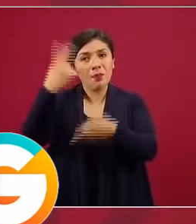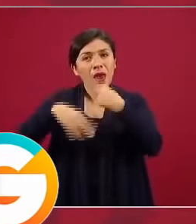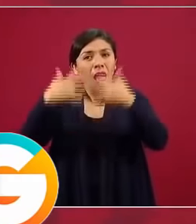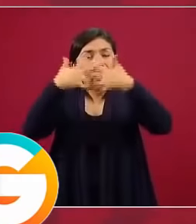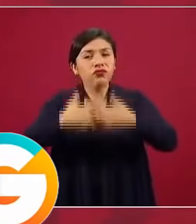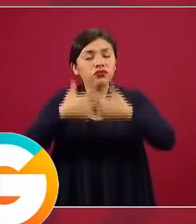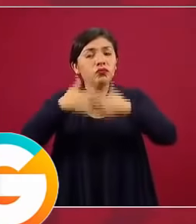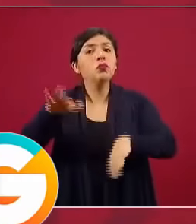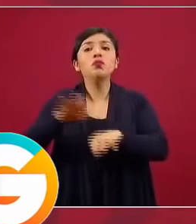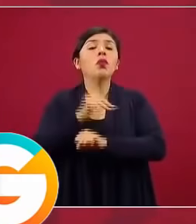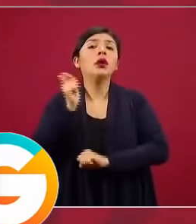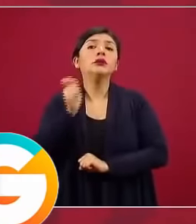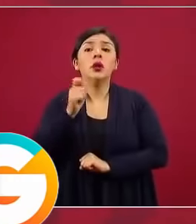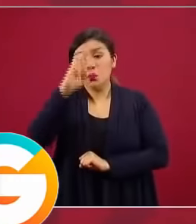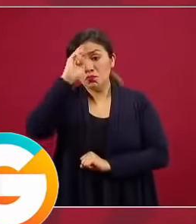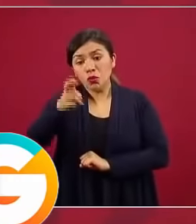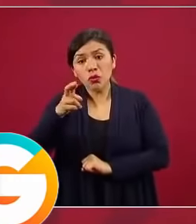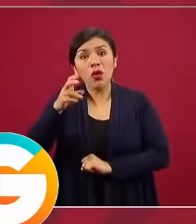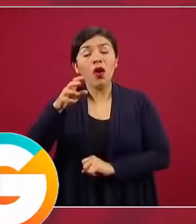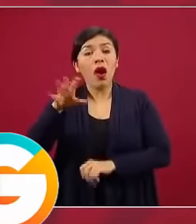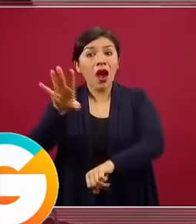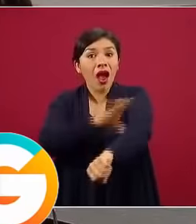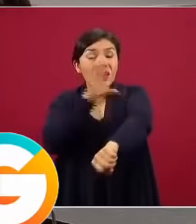porque no les permitían subir la energía eléctrica.